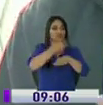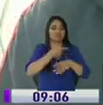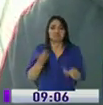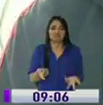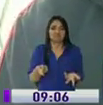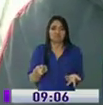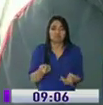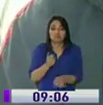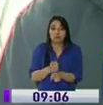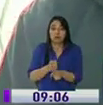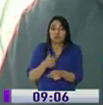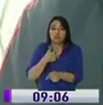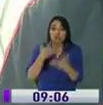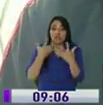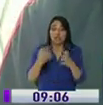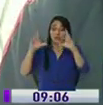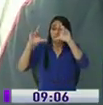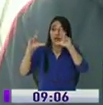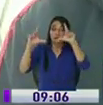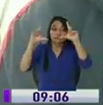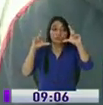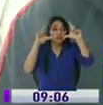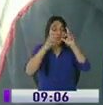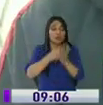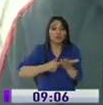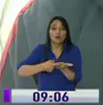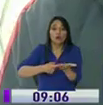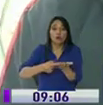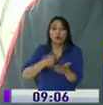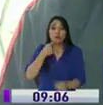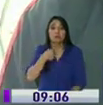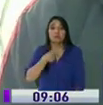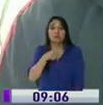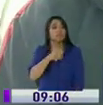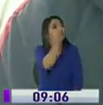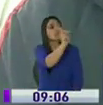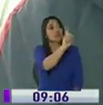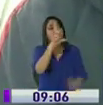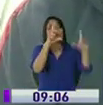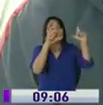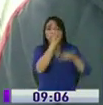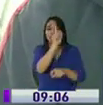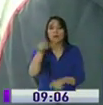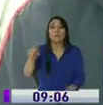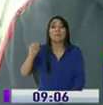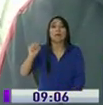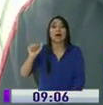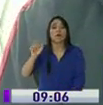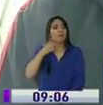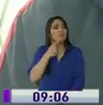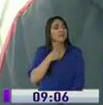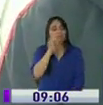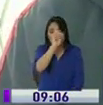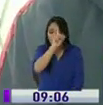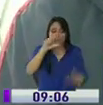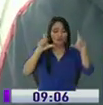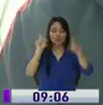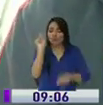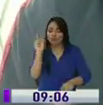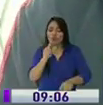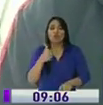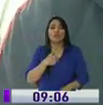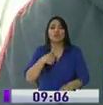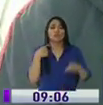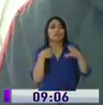así que yo quise tomar fotos de esta presentación y el señor Mauro Terán me dijo: Lothar, no tomes las fotos, yo te